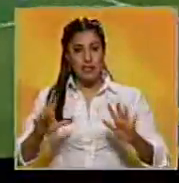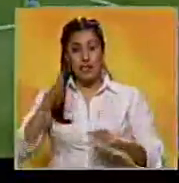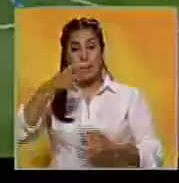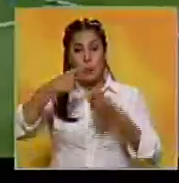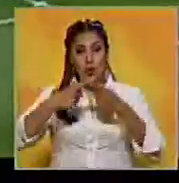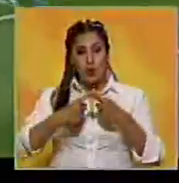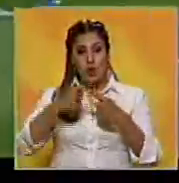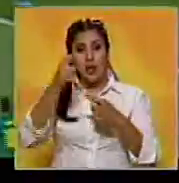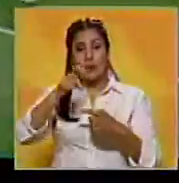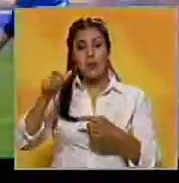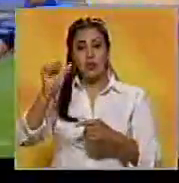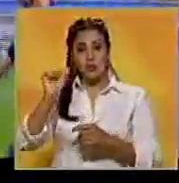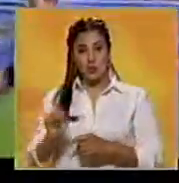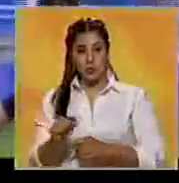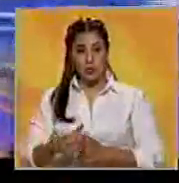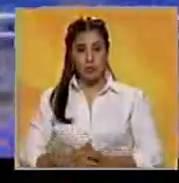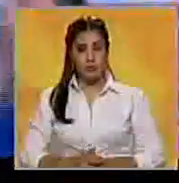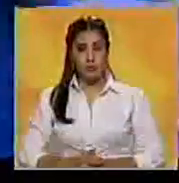los tantos de la escuadra azzurra.